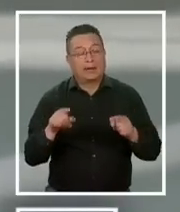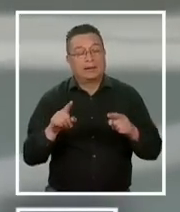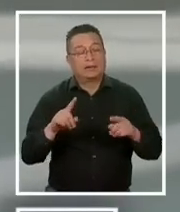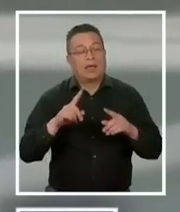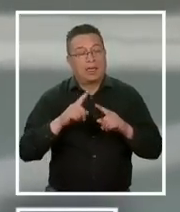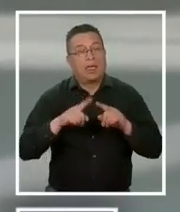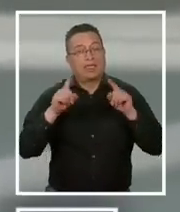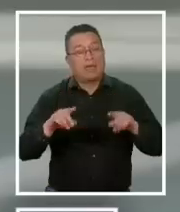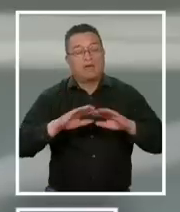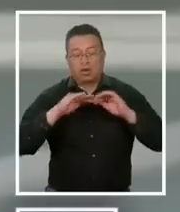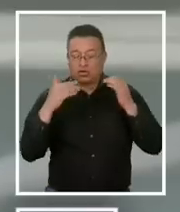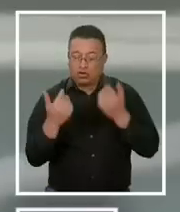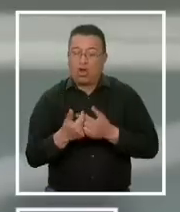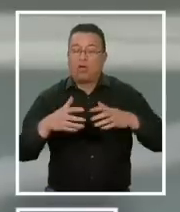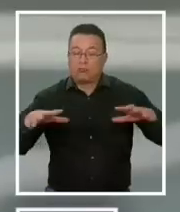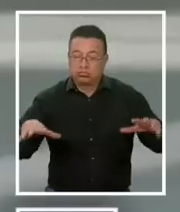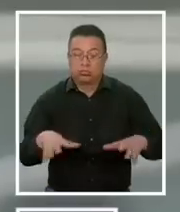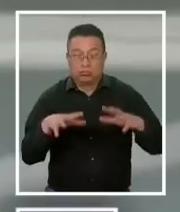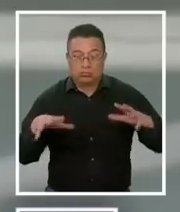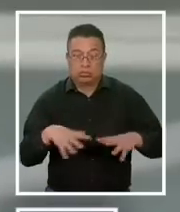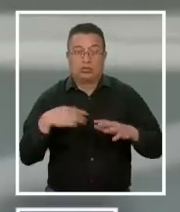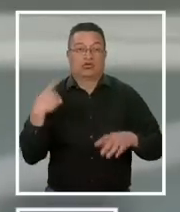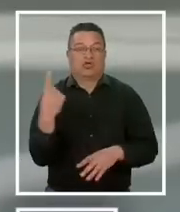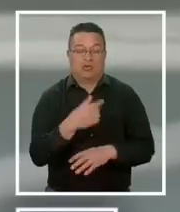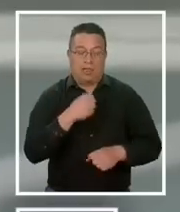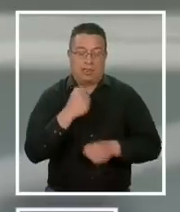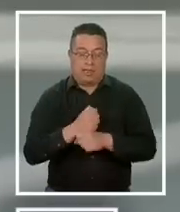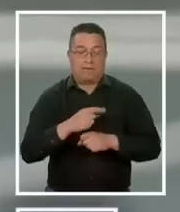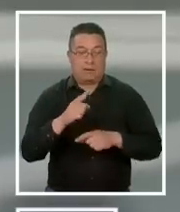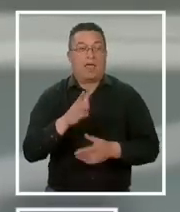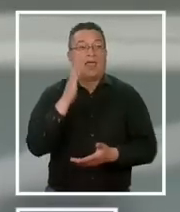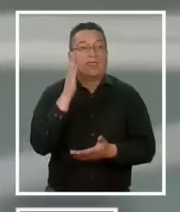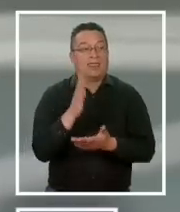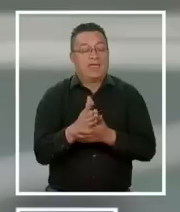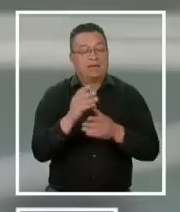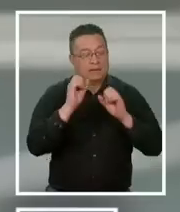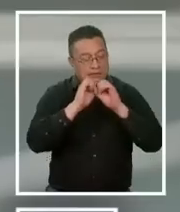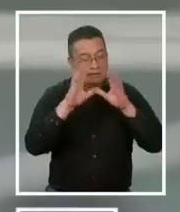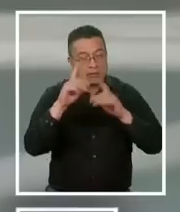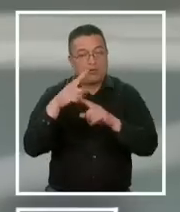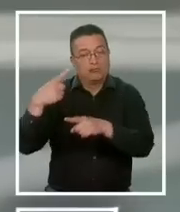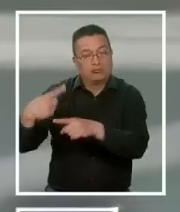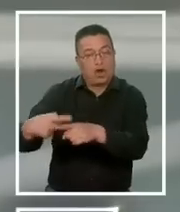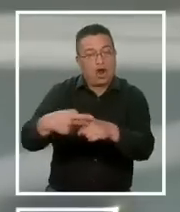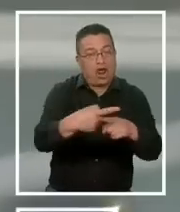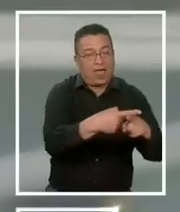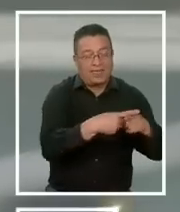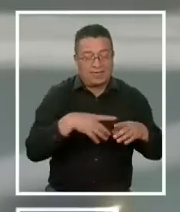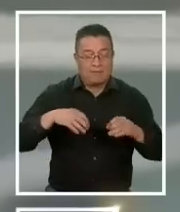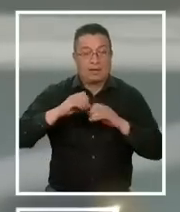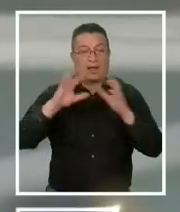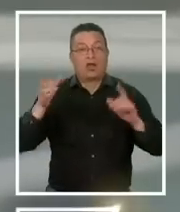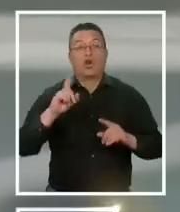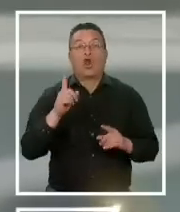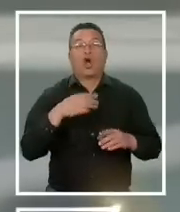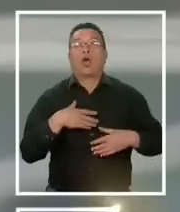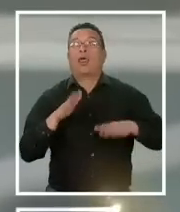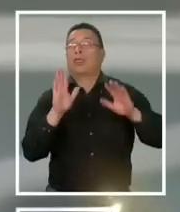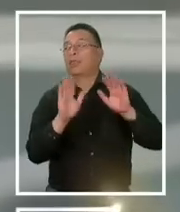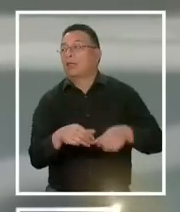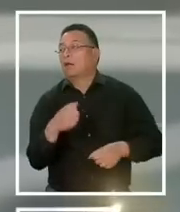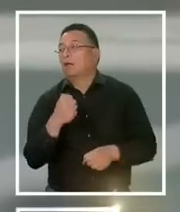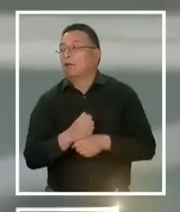lo que hay que dejar todo Nuestro esfuerzo todo nuestro empeño es lo que se define colectivamente no es el lejano